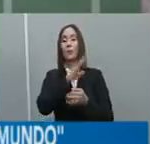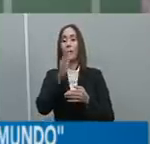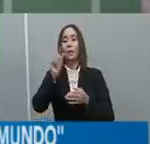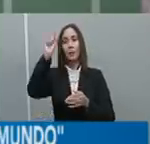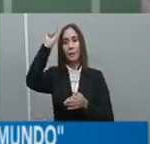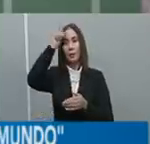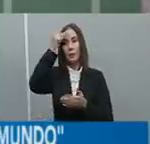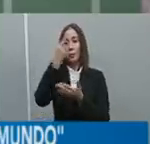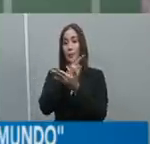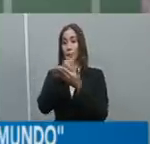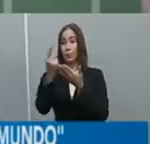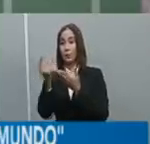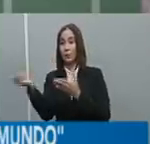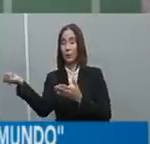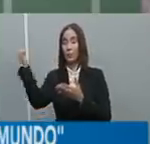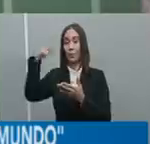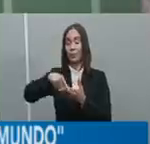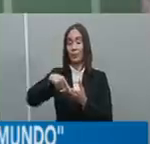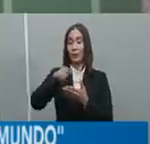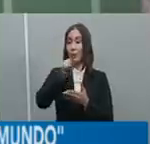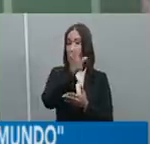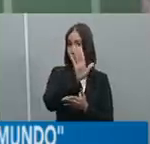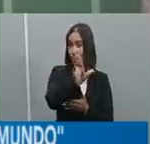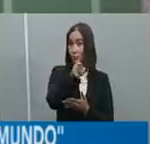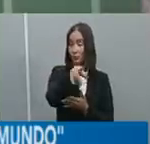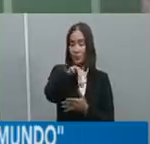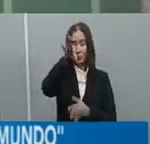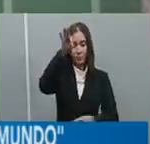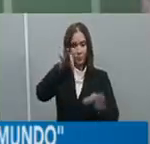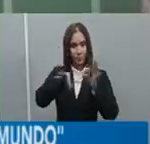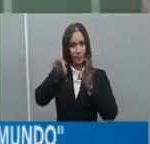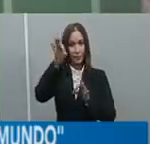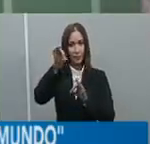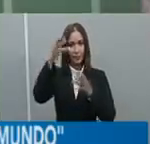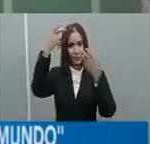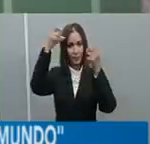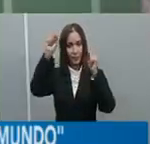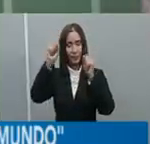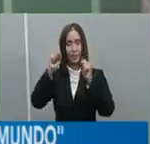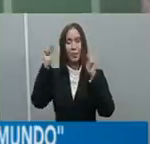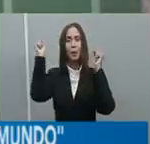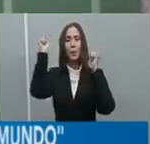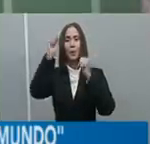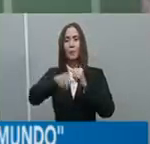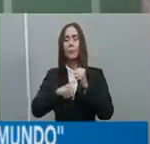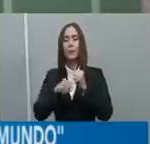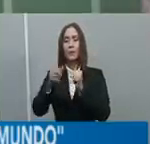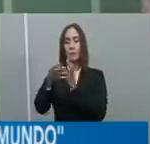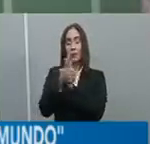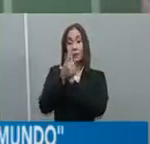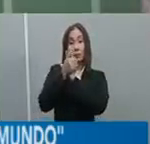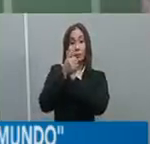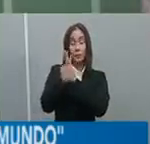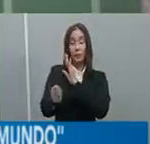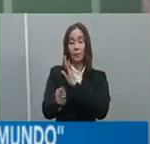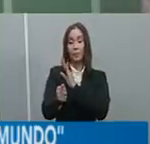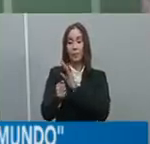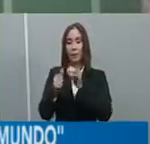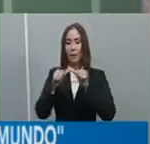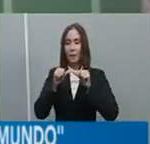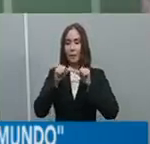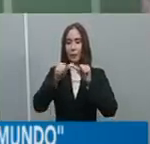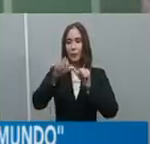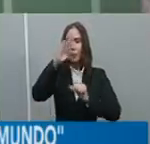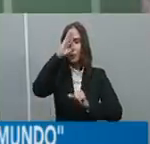entrantes, elegidas por la voluntad del pueblo dominicano, tengan la capacidad para sostener con firmeza el timón de este